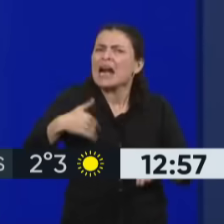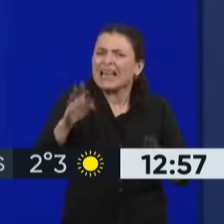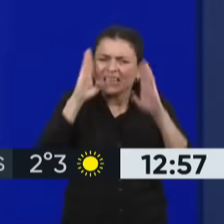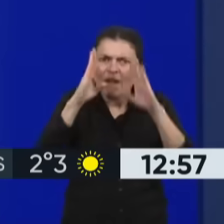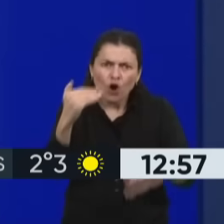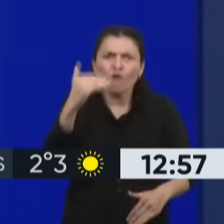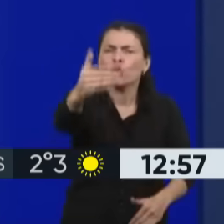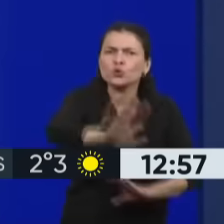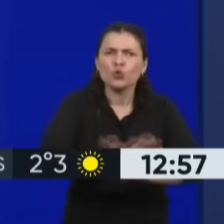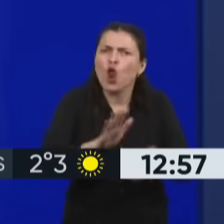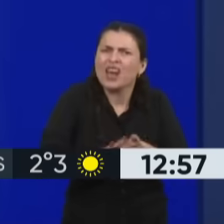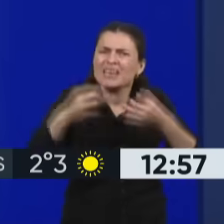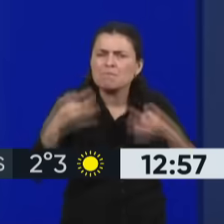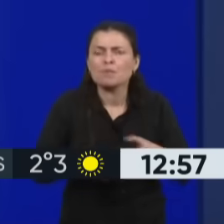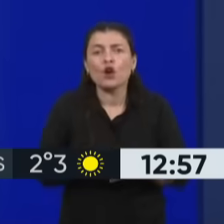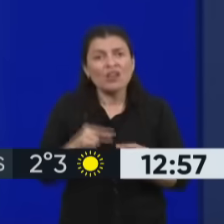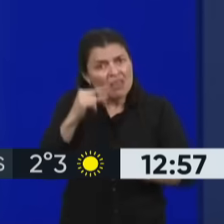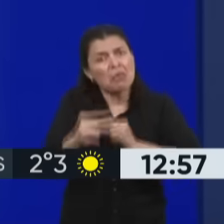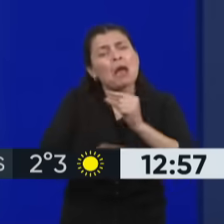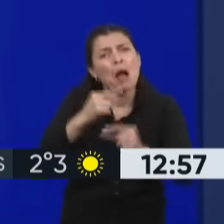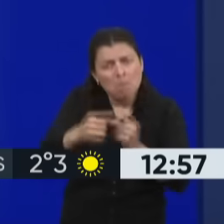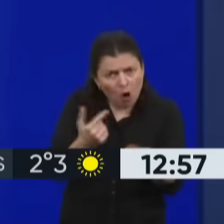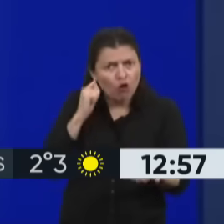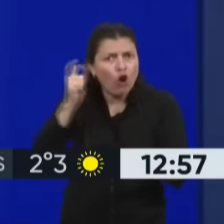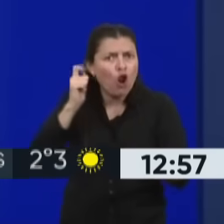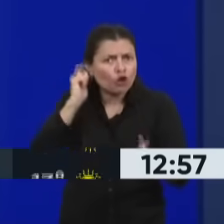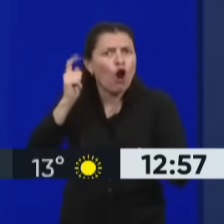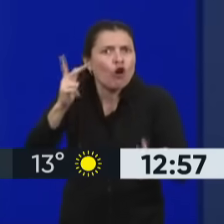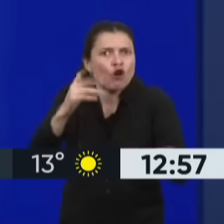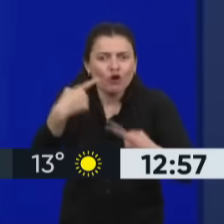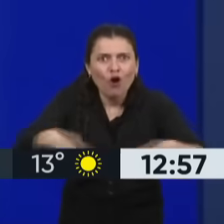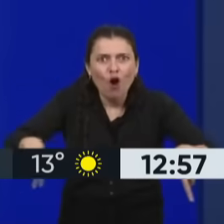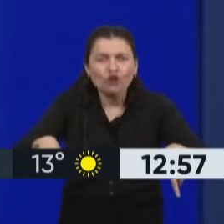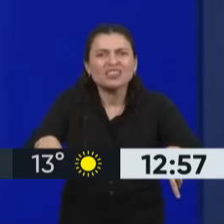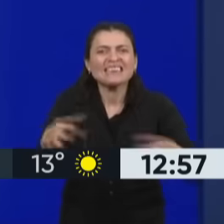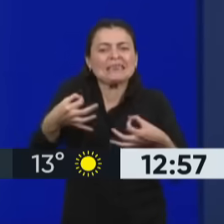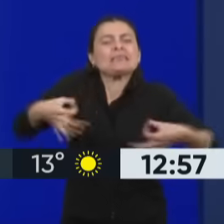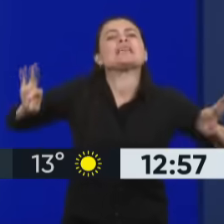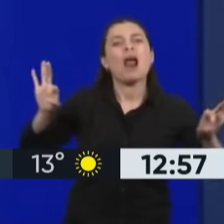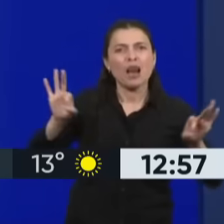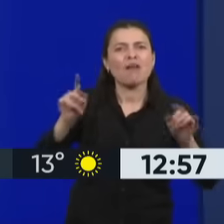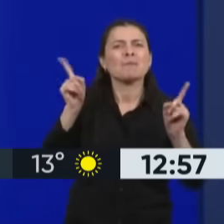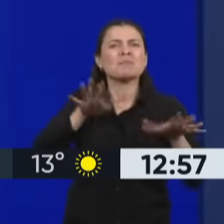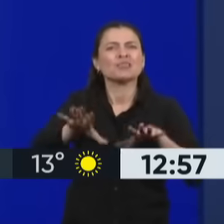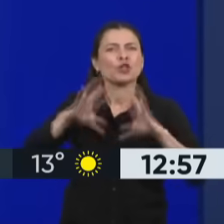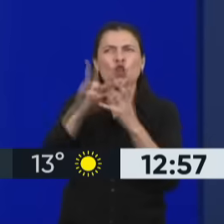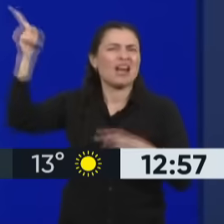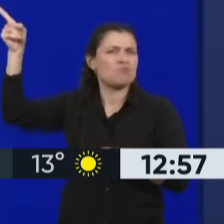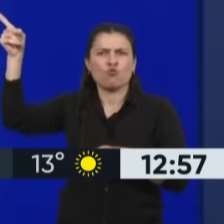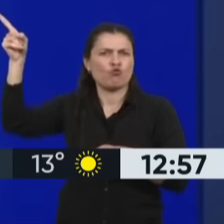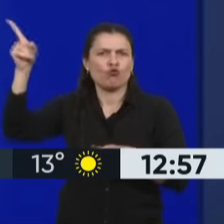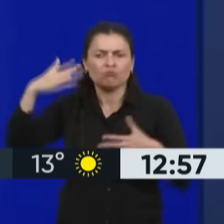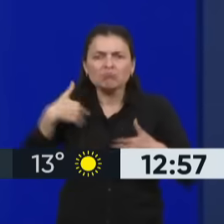macroeconómicas, logró atravesar las tempestades en forma de shock externos para encontrarse donde está hoy. Ustedes